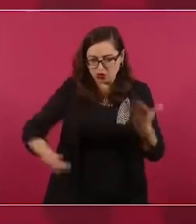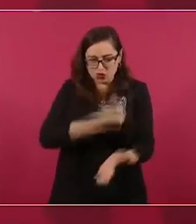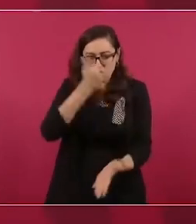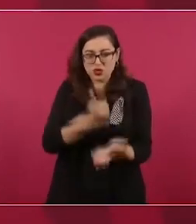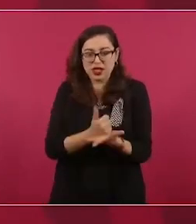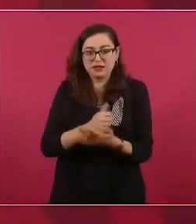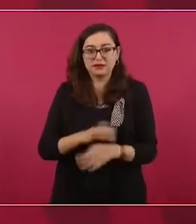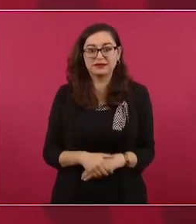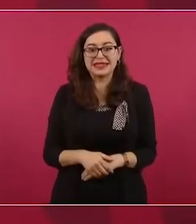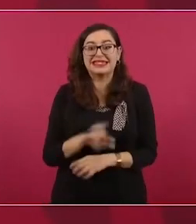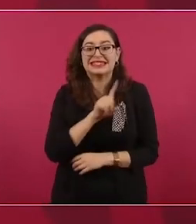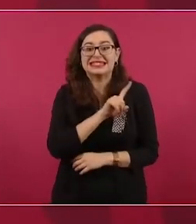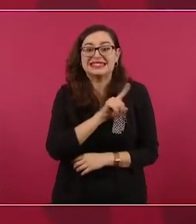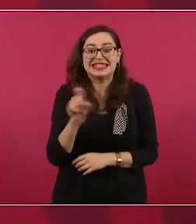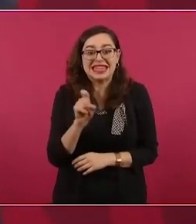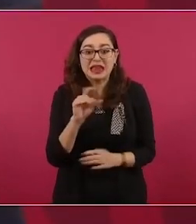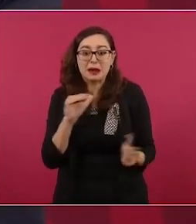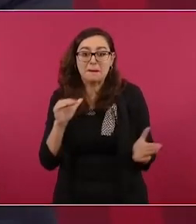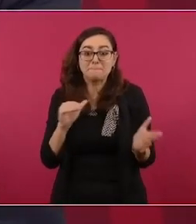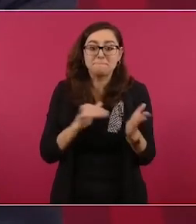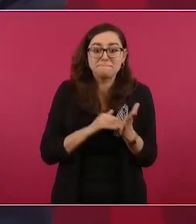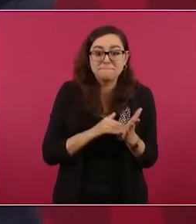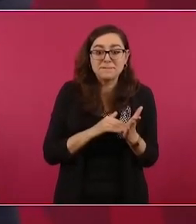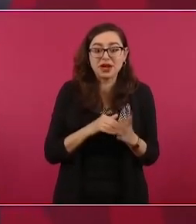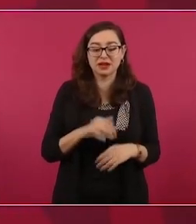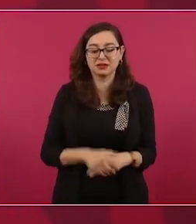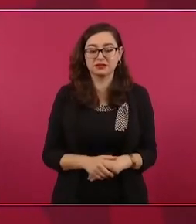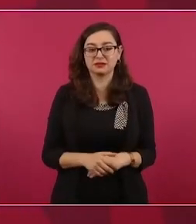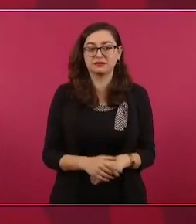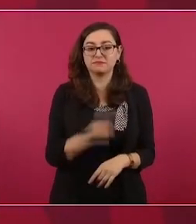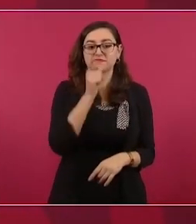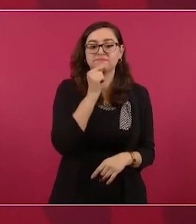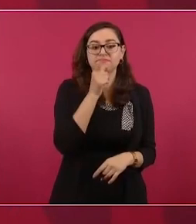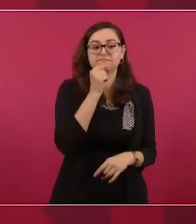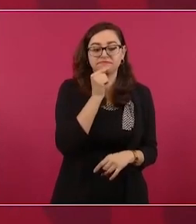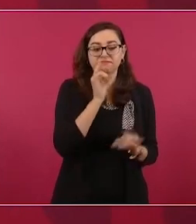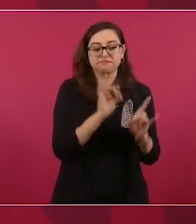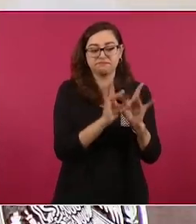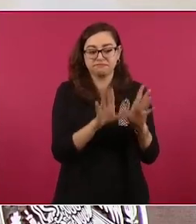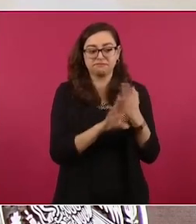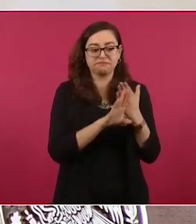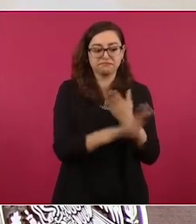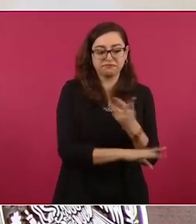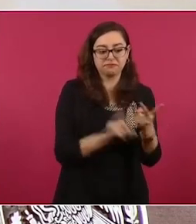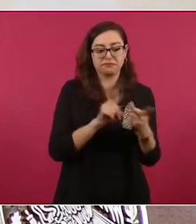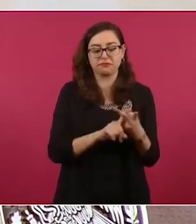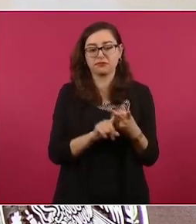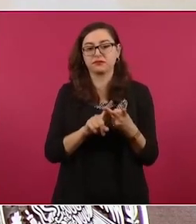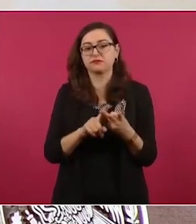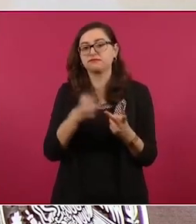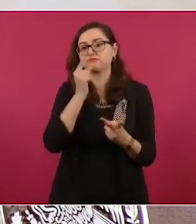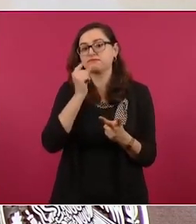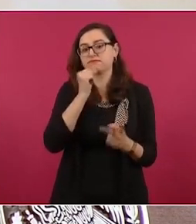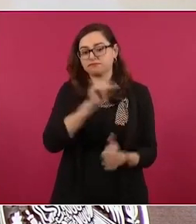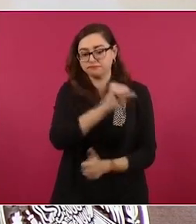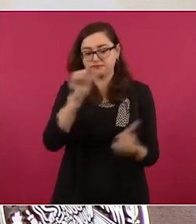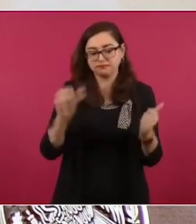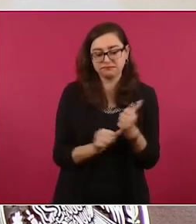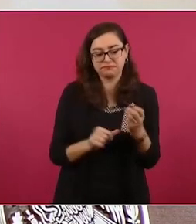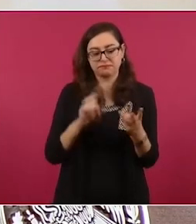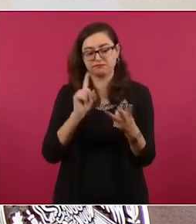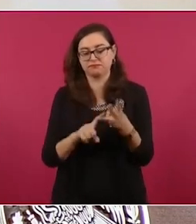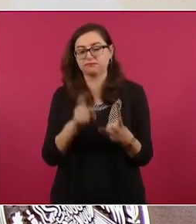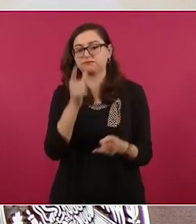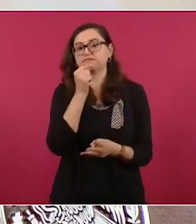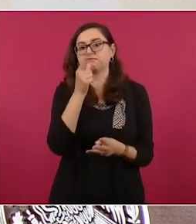Policía preventiva, policía auxiliar, policía bancaria y policía